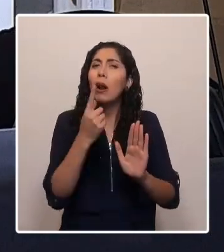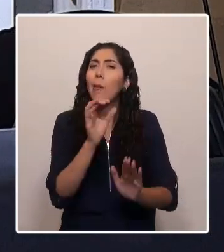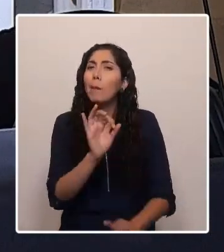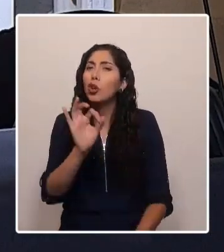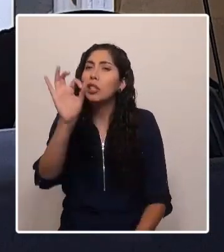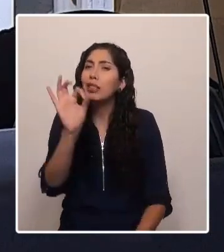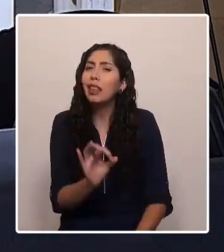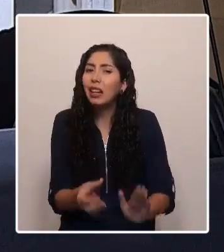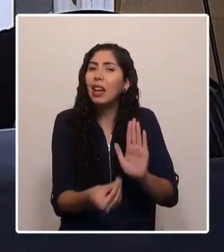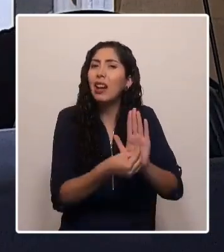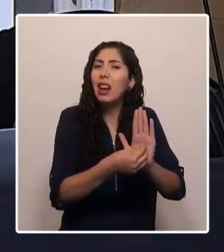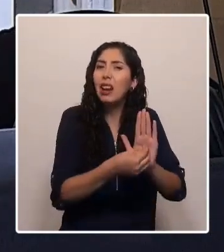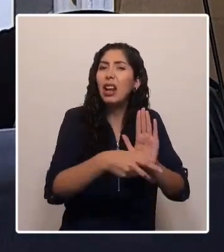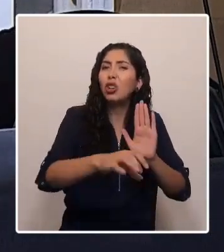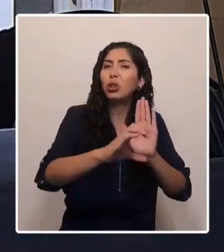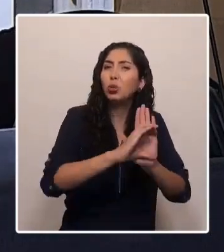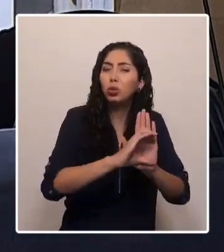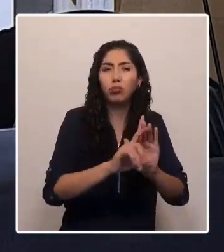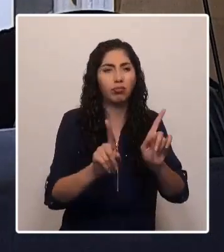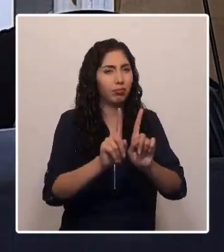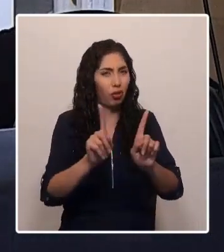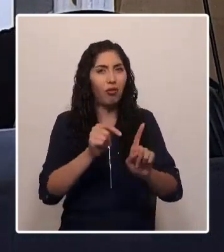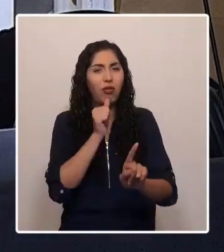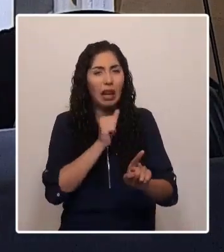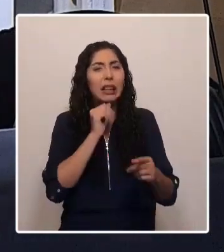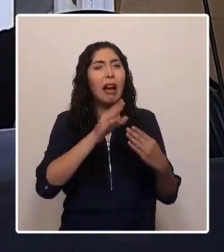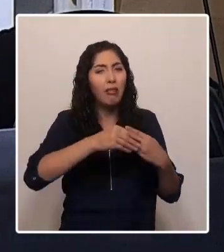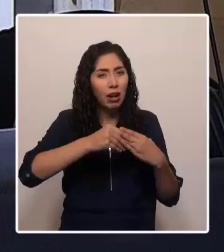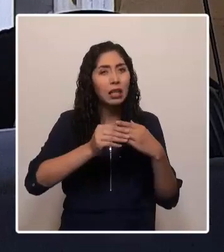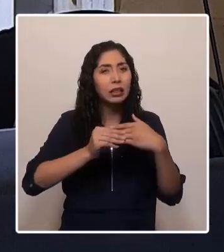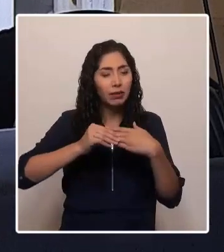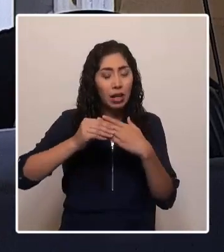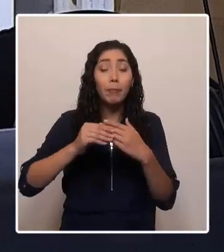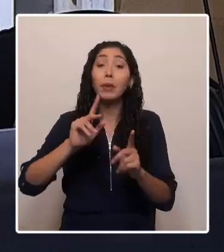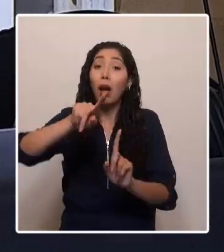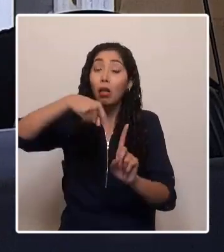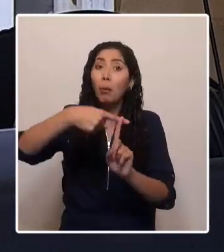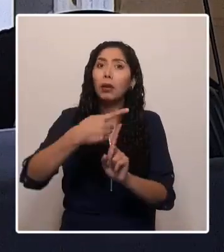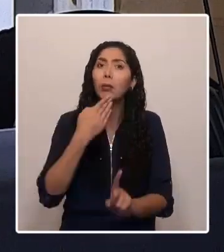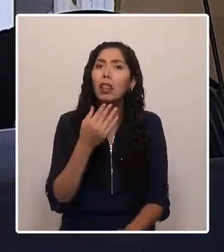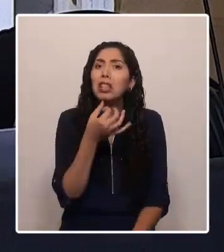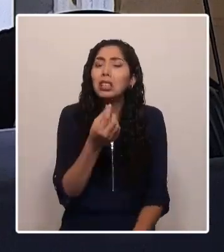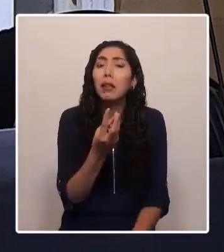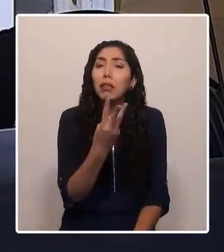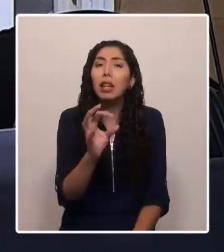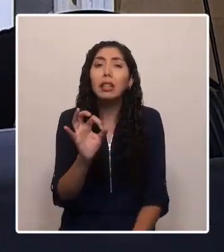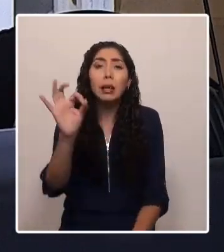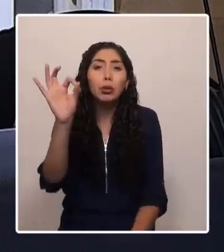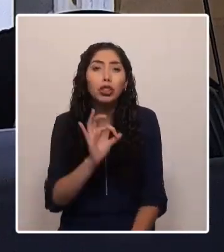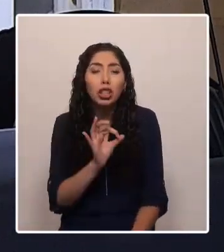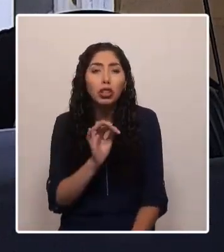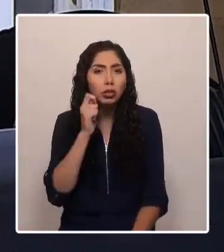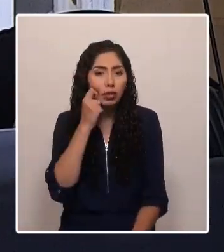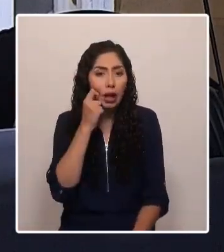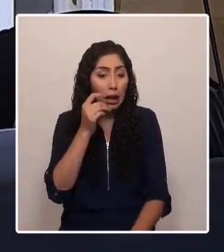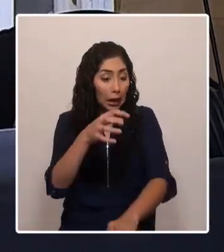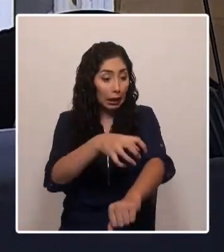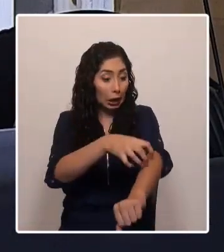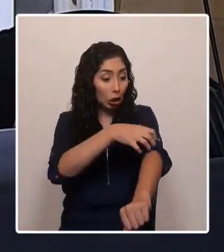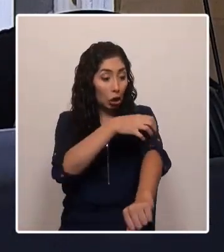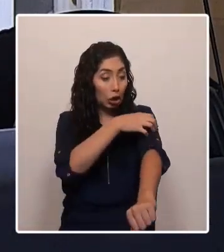constitucional rigidizándolos. Además, si establecemos un 30%, lo más probable es que las reservas se acotarán y